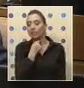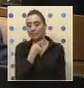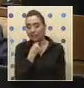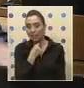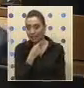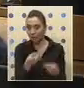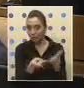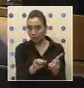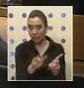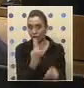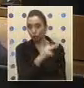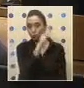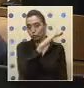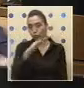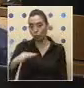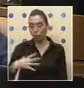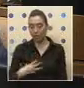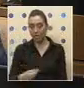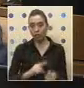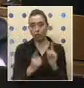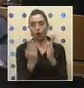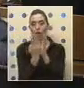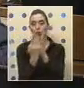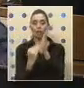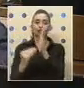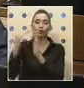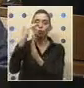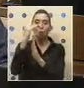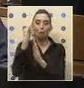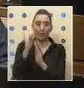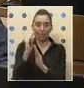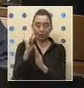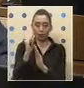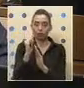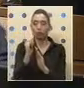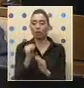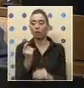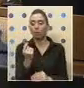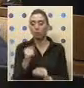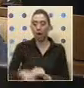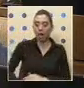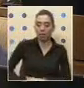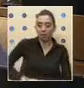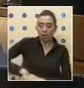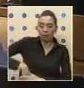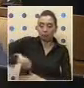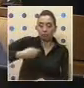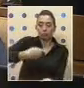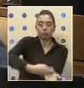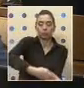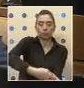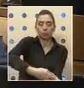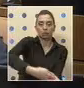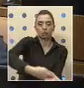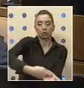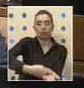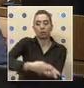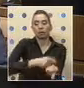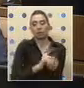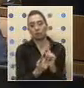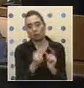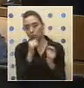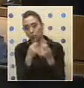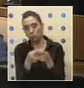aspiración y derecho de que sus hijos lleguen a la educación superior, tienen que sacar la plata de su bolsillo. Y tienen que